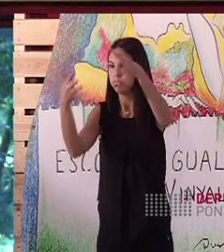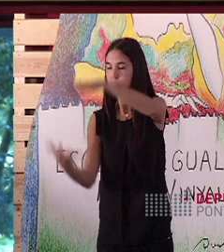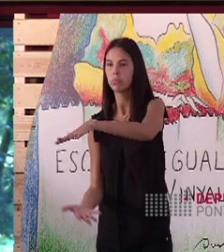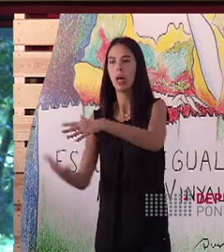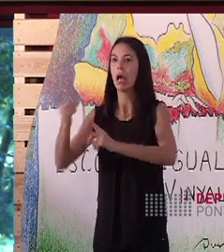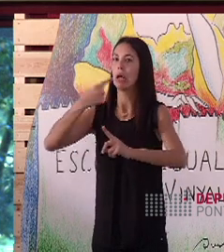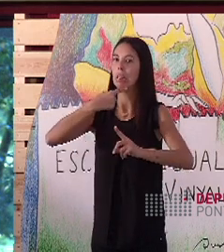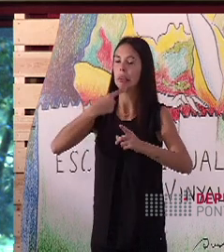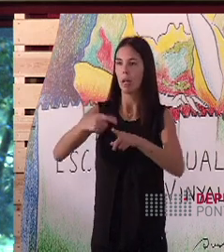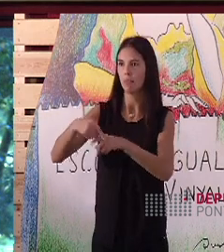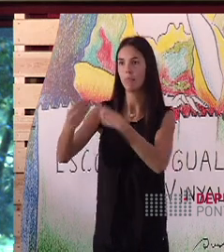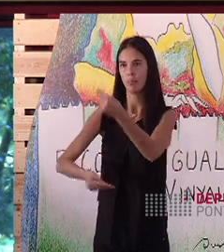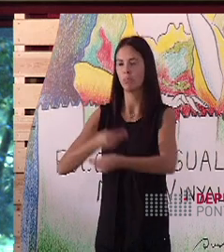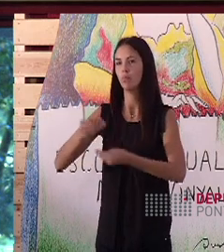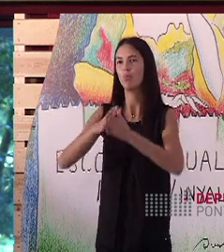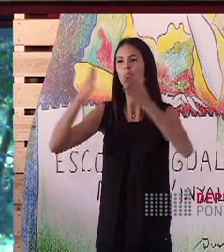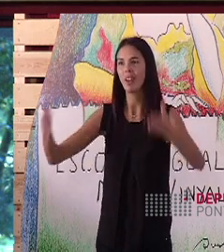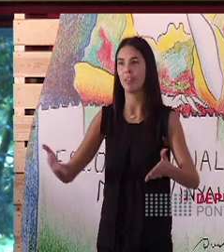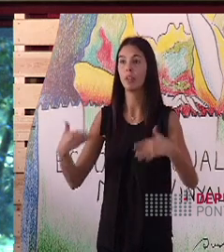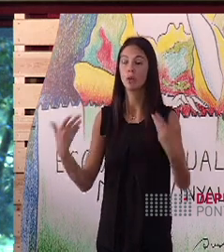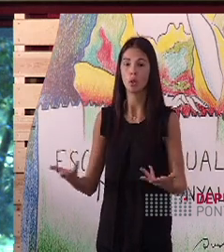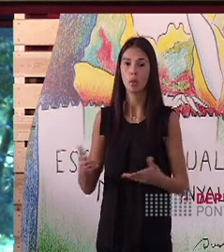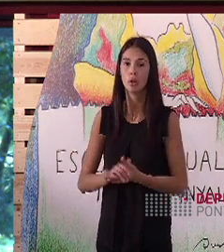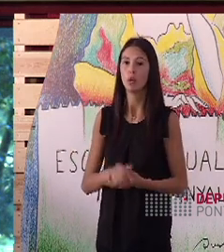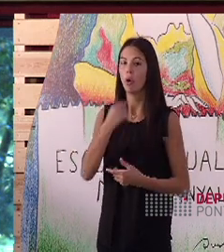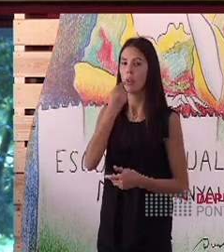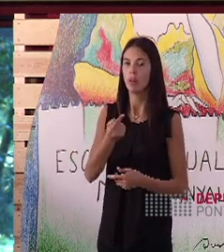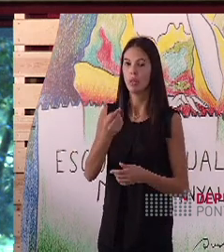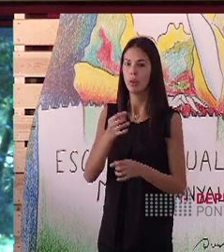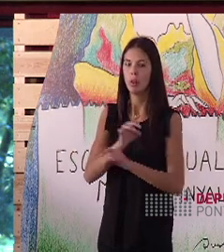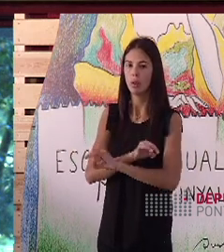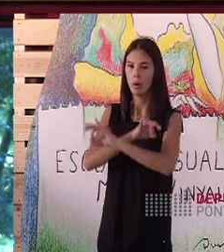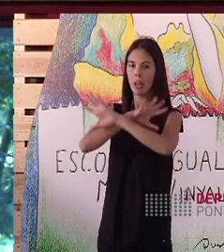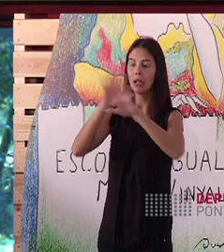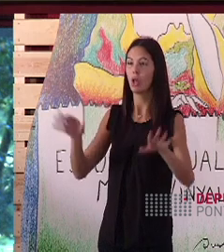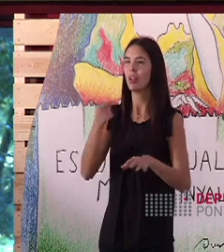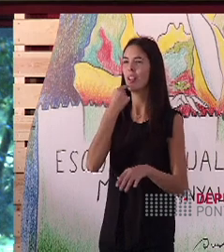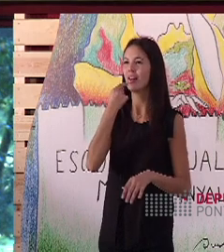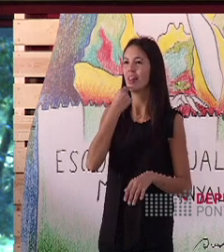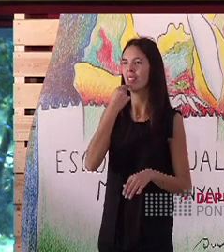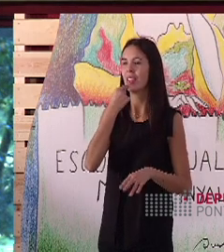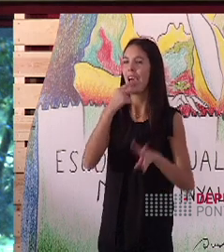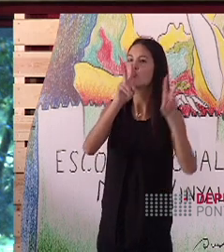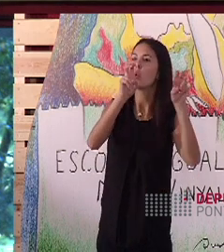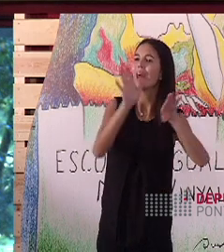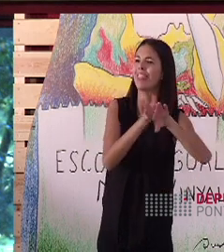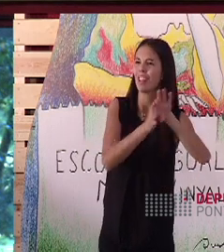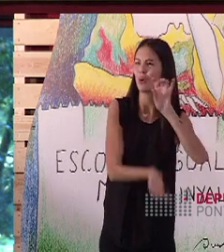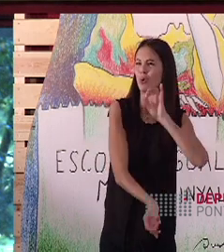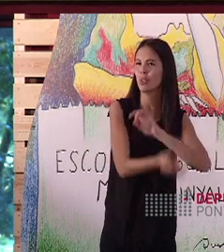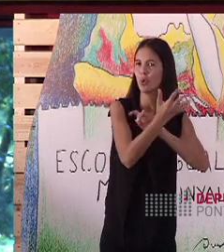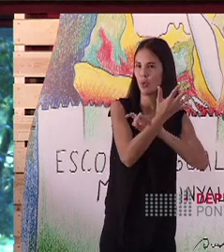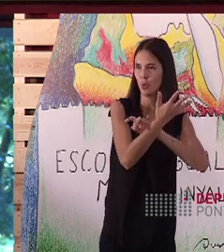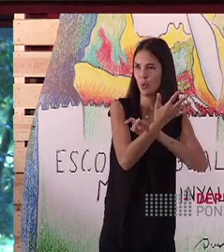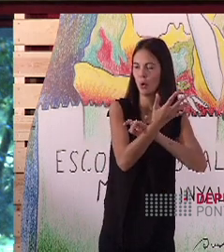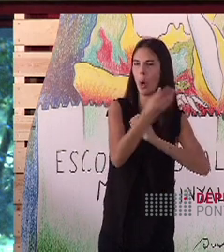político que se quisieran hacer. Lo que estoy diciendo, por supuesto, es lo que decía la Nueva Izquierda que surgió en el marco